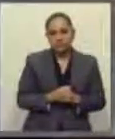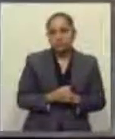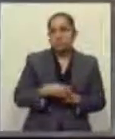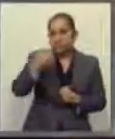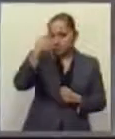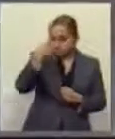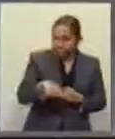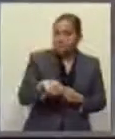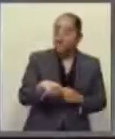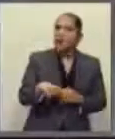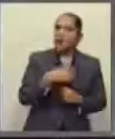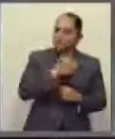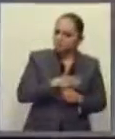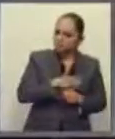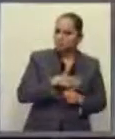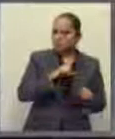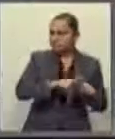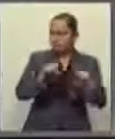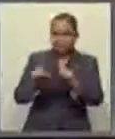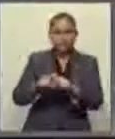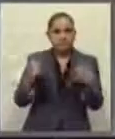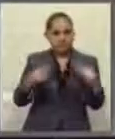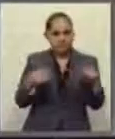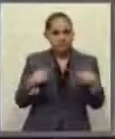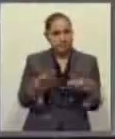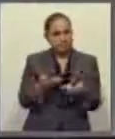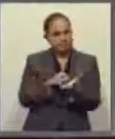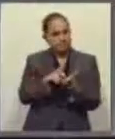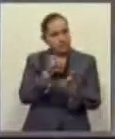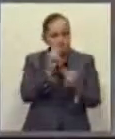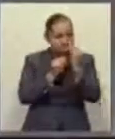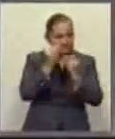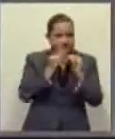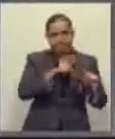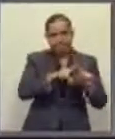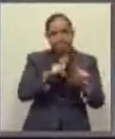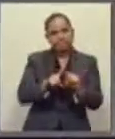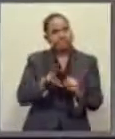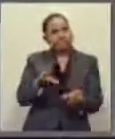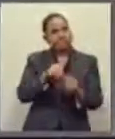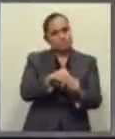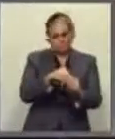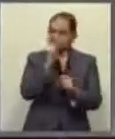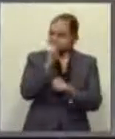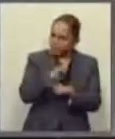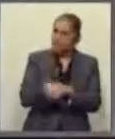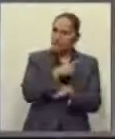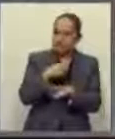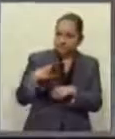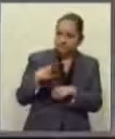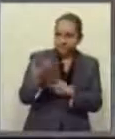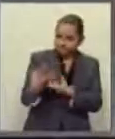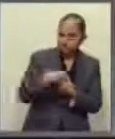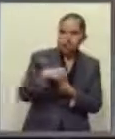para lograr la soberanía y la seguridad alimentaria, se deben considerar a los pequeños productores,